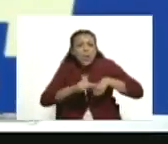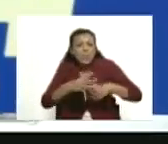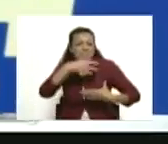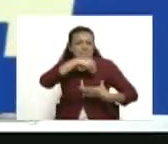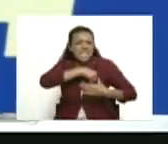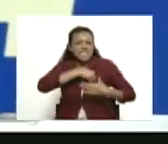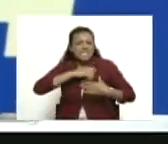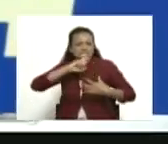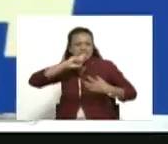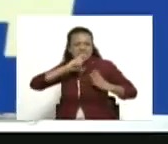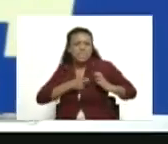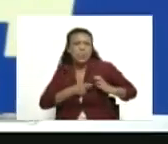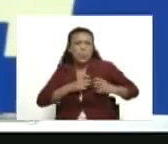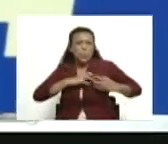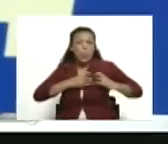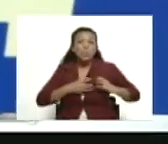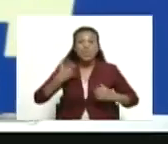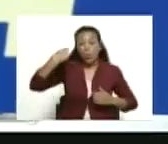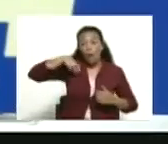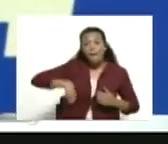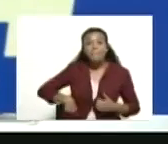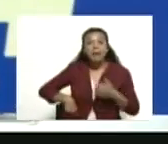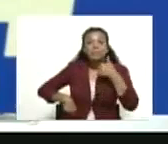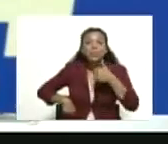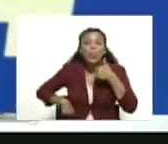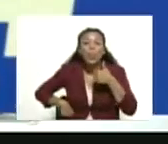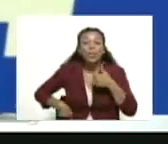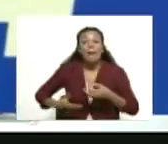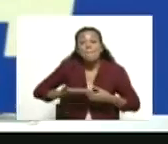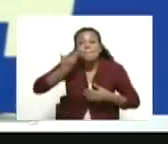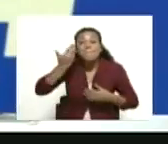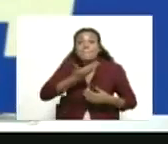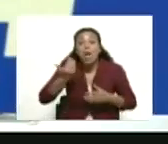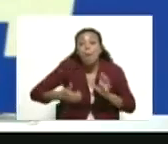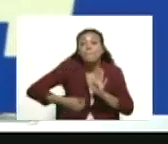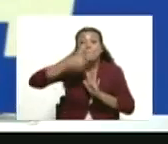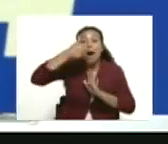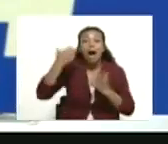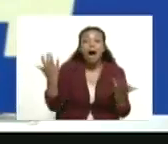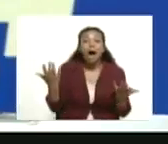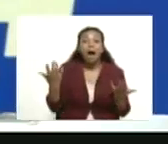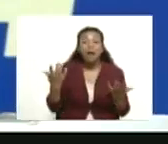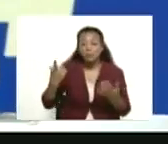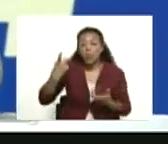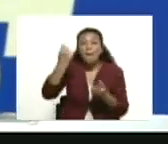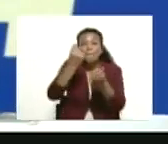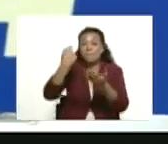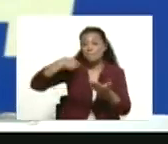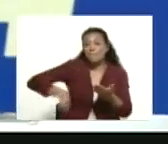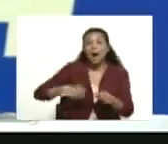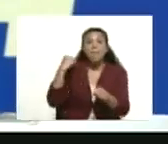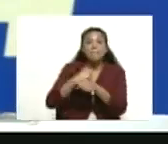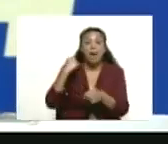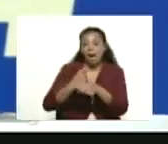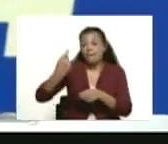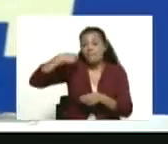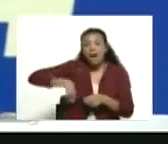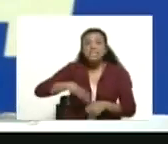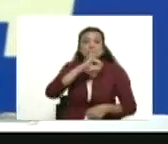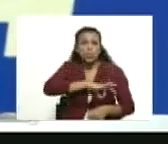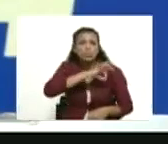que hay sobre el salario, sobre la seguridad social y en general sobre la vida